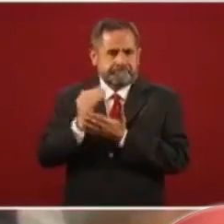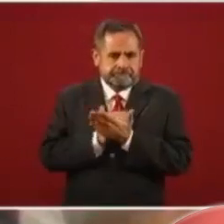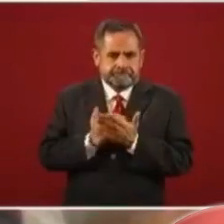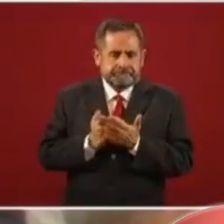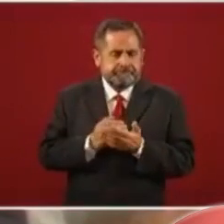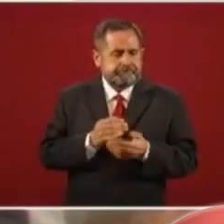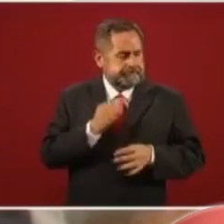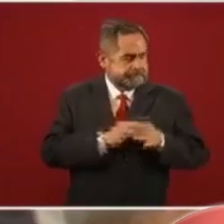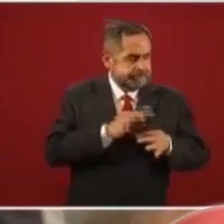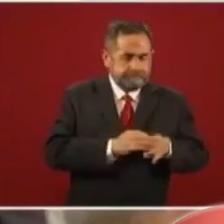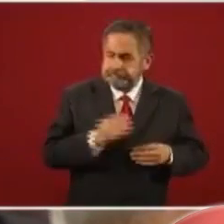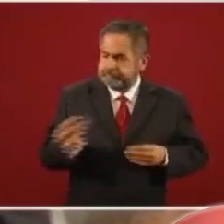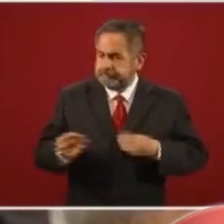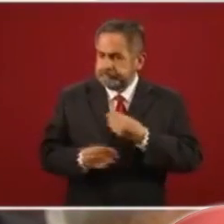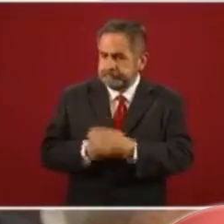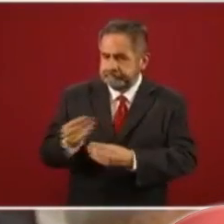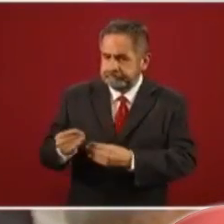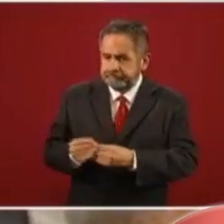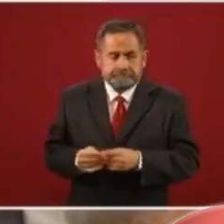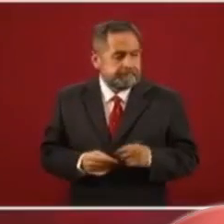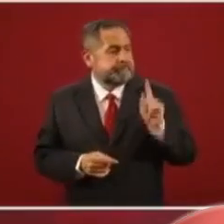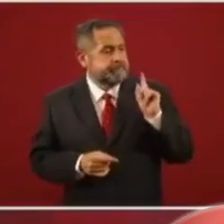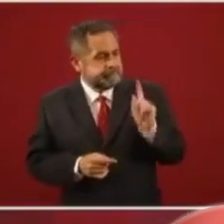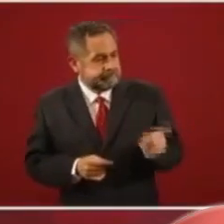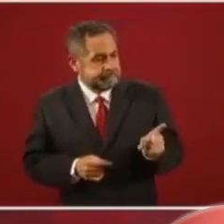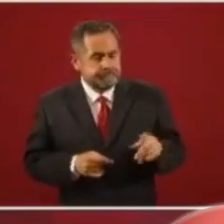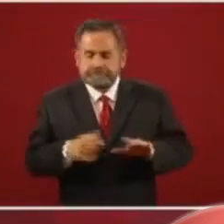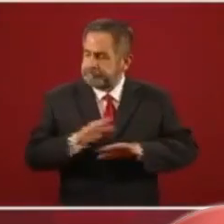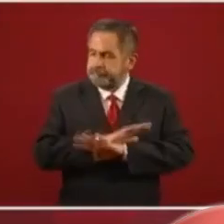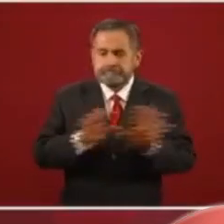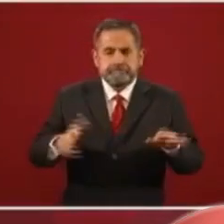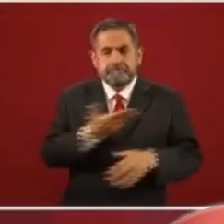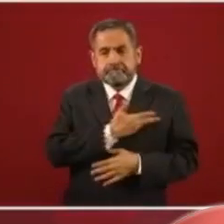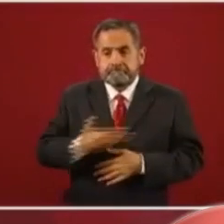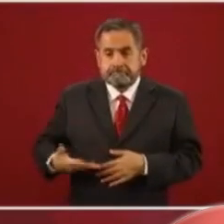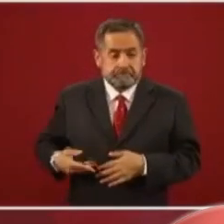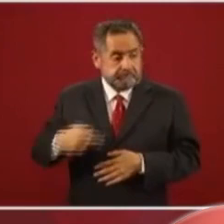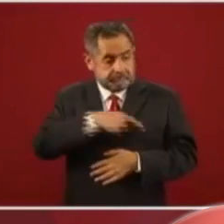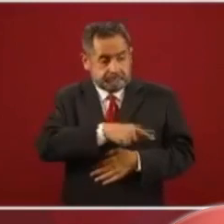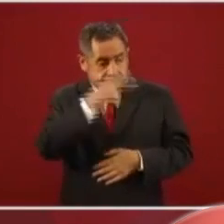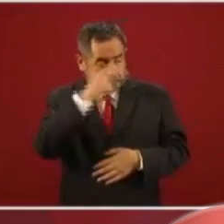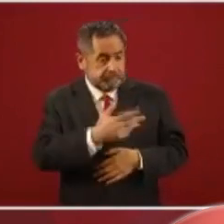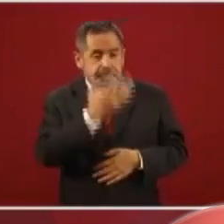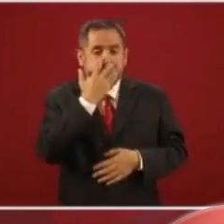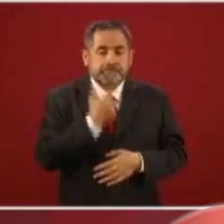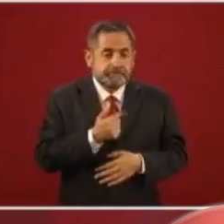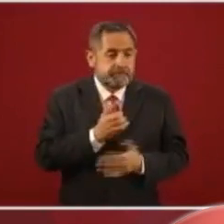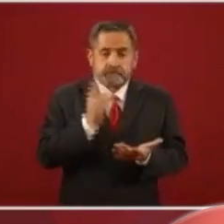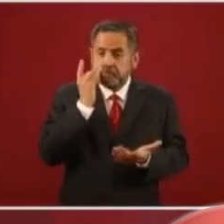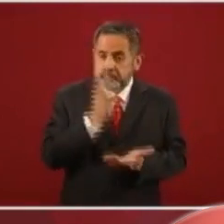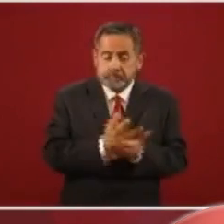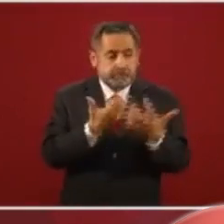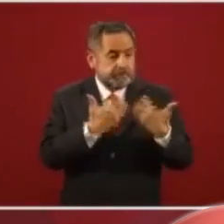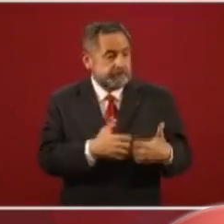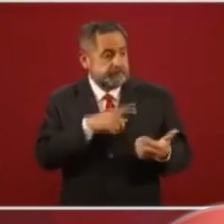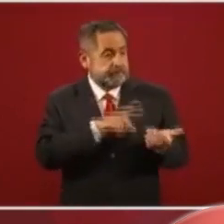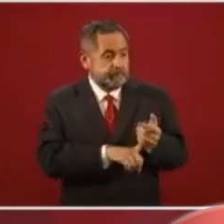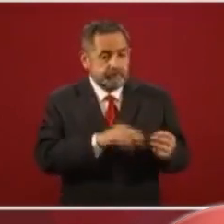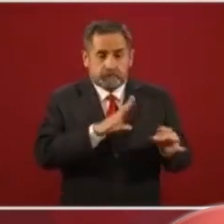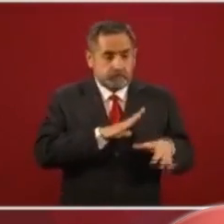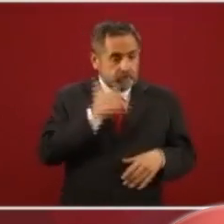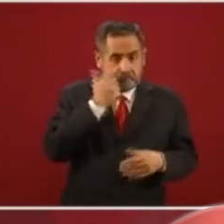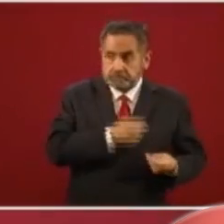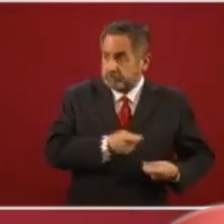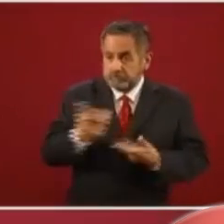continua. Y ahí fue donde justamente el presidente nos dijo, si en México no hay, Si la única compañía que fabrica en México no lo